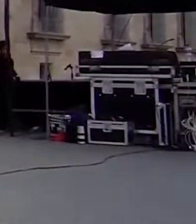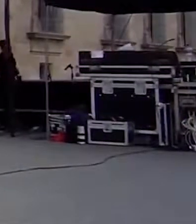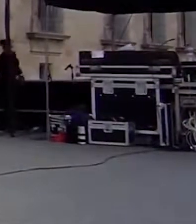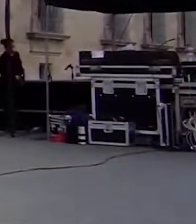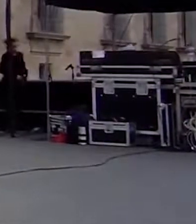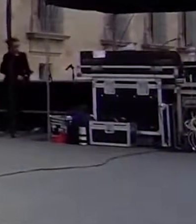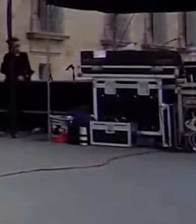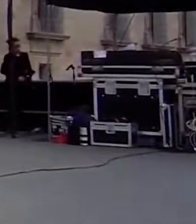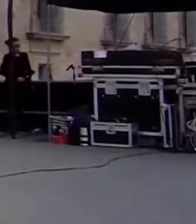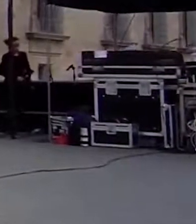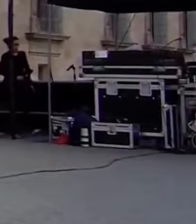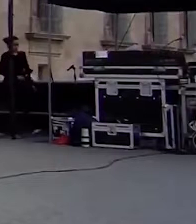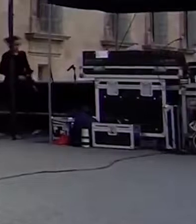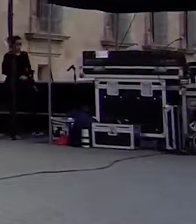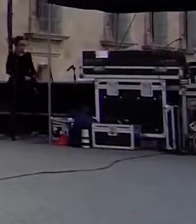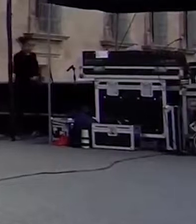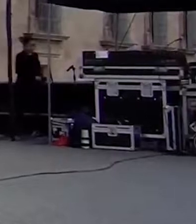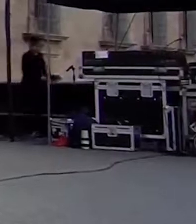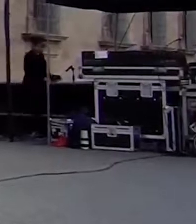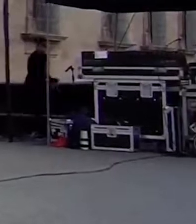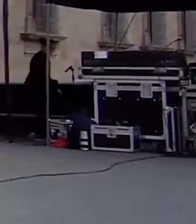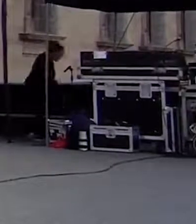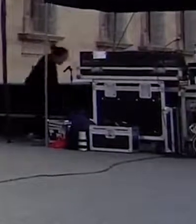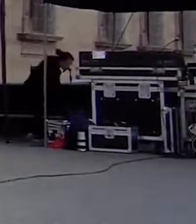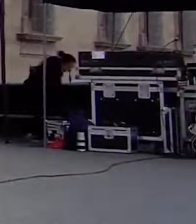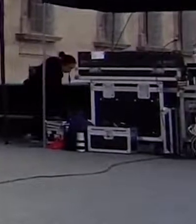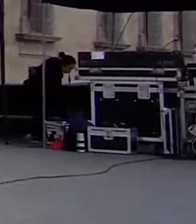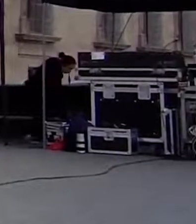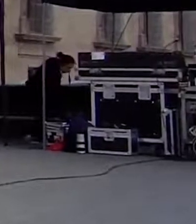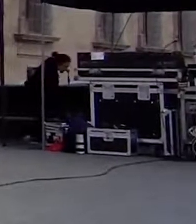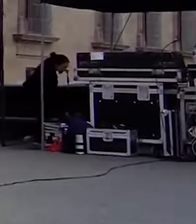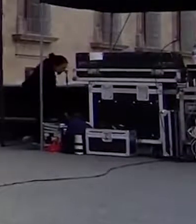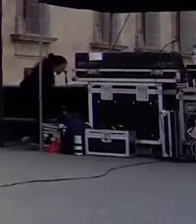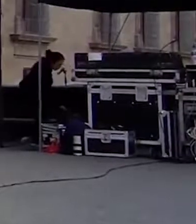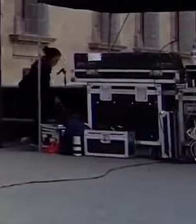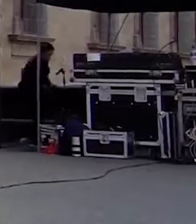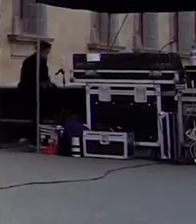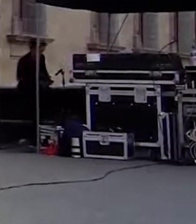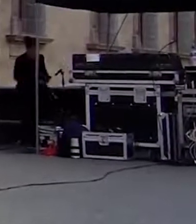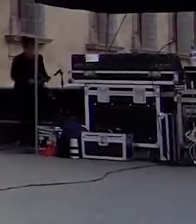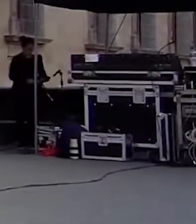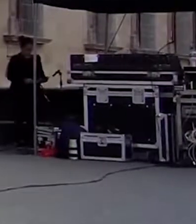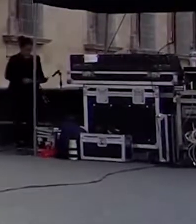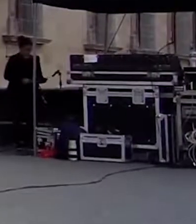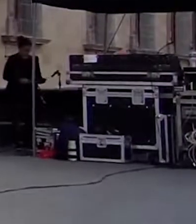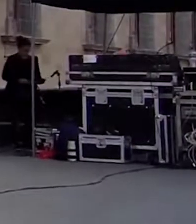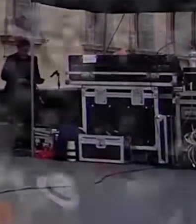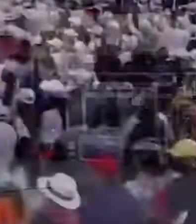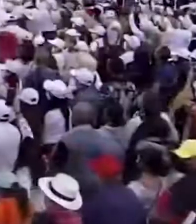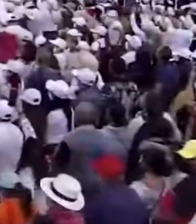este zócalo democrático de la capital de la República.